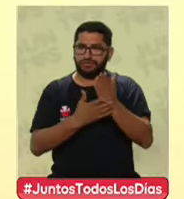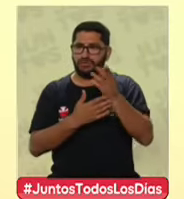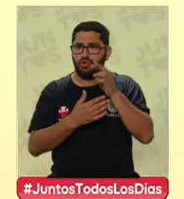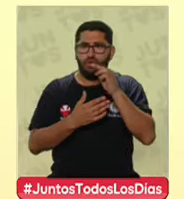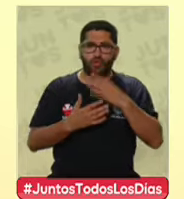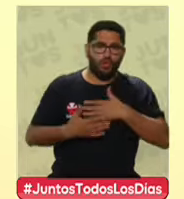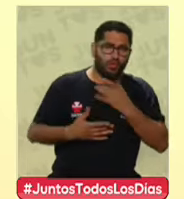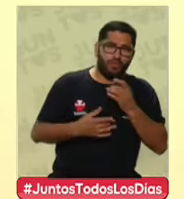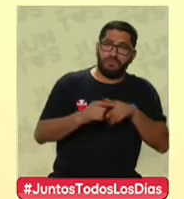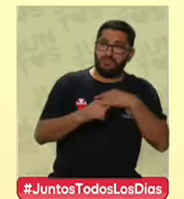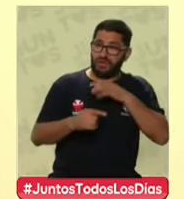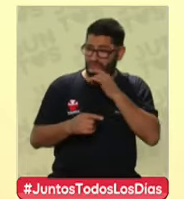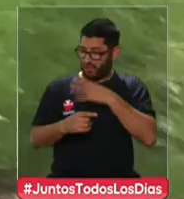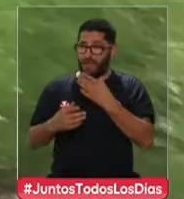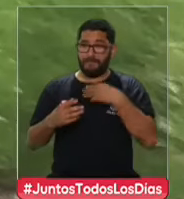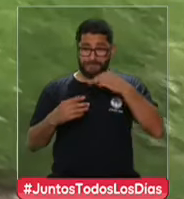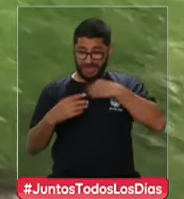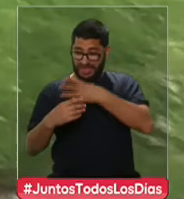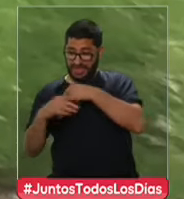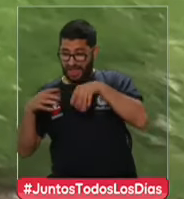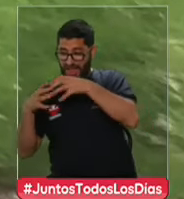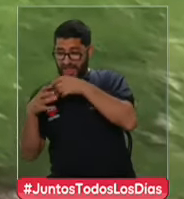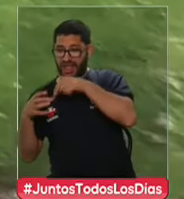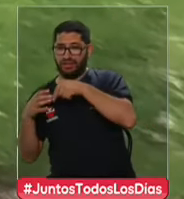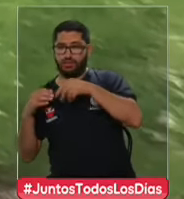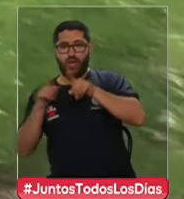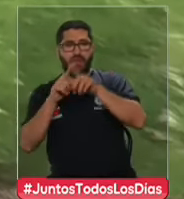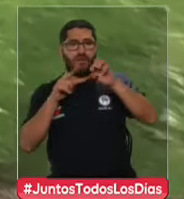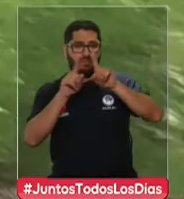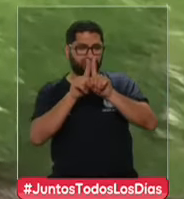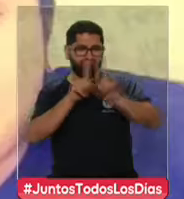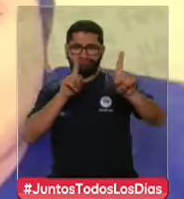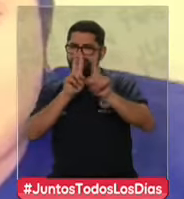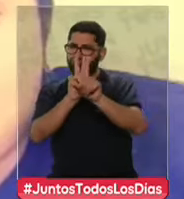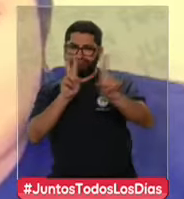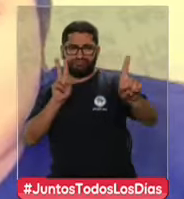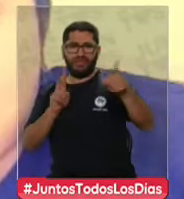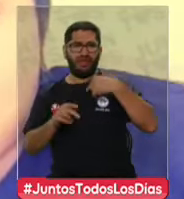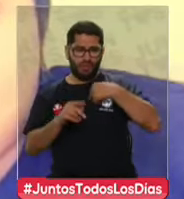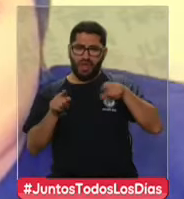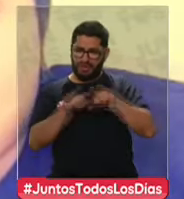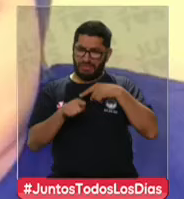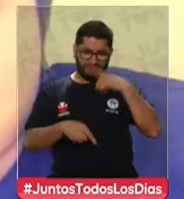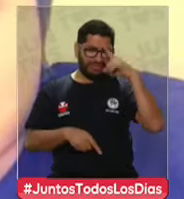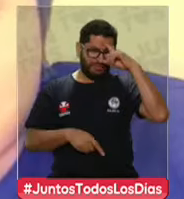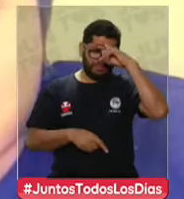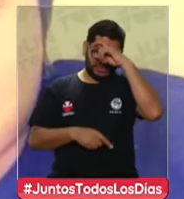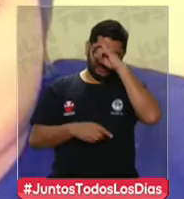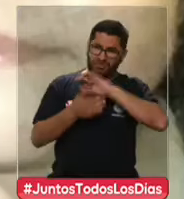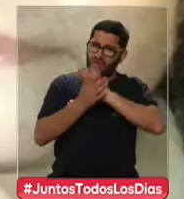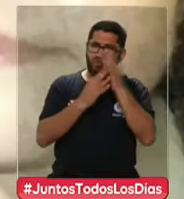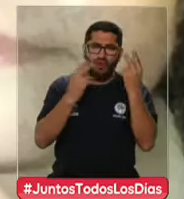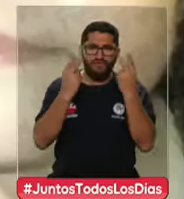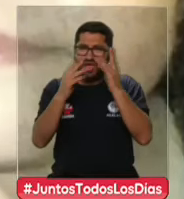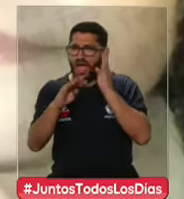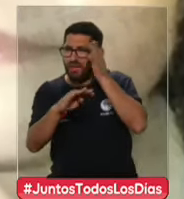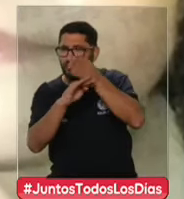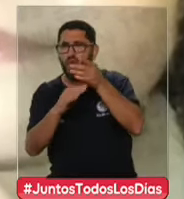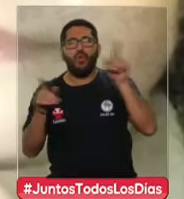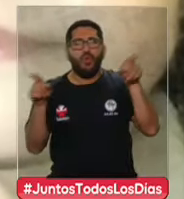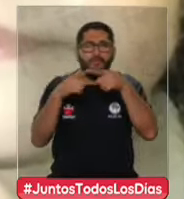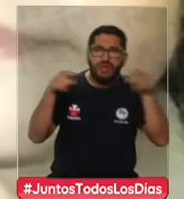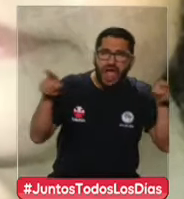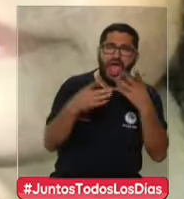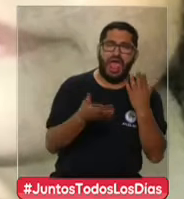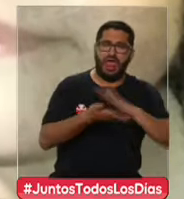fue separar a mi hija de su papá. Fue duro para mí, pero viajaba siempre en los cumpleaños, en los primeros días de clase, cuando la tenía que ir a